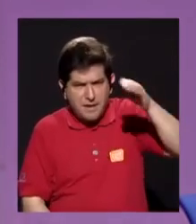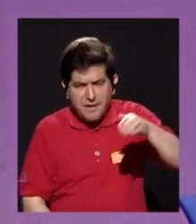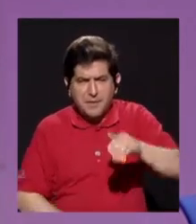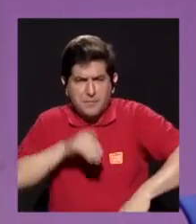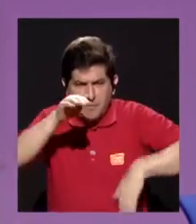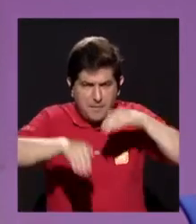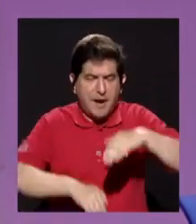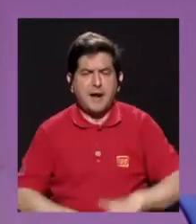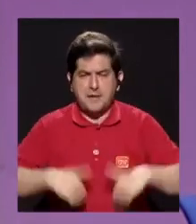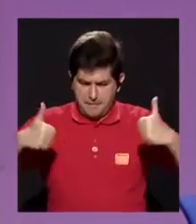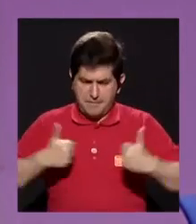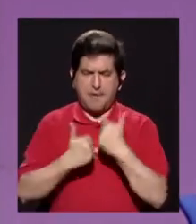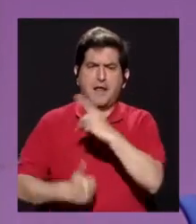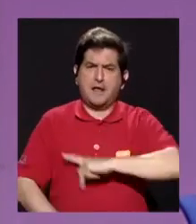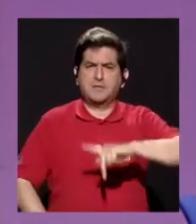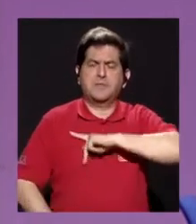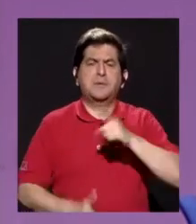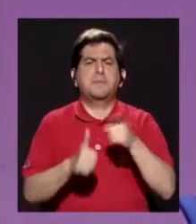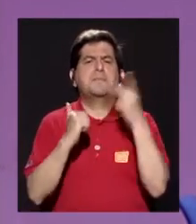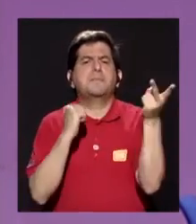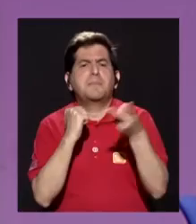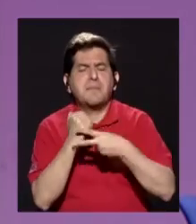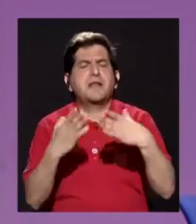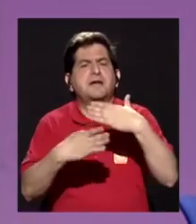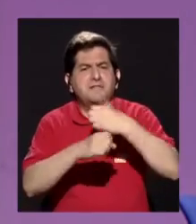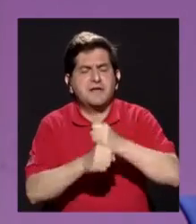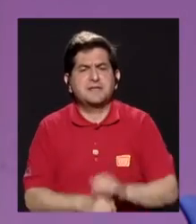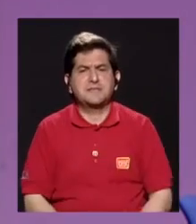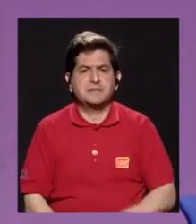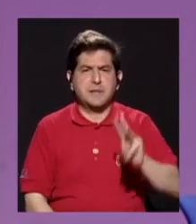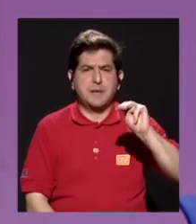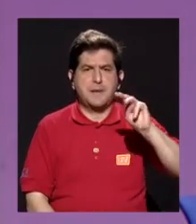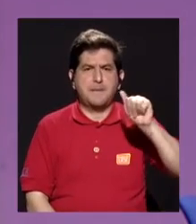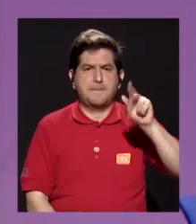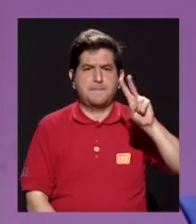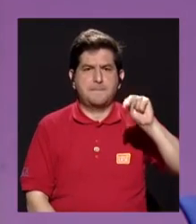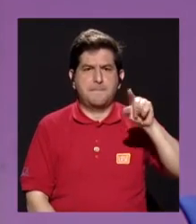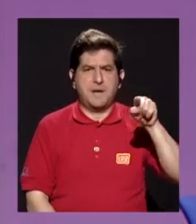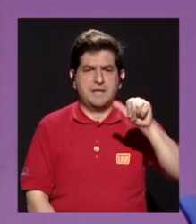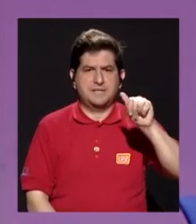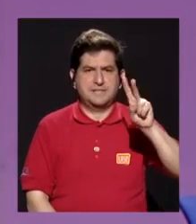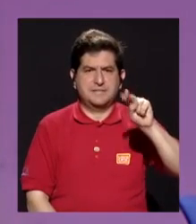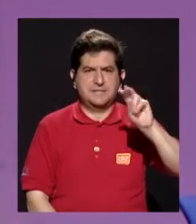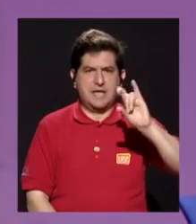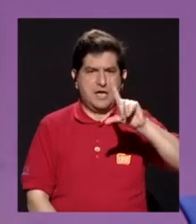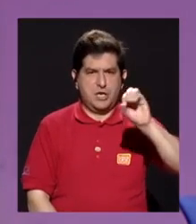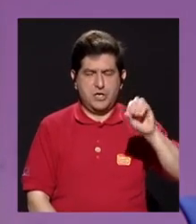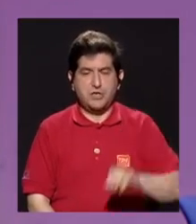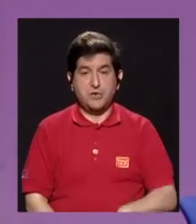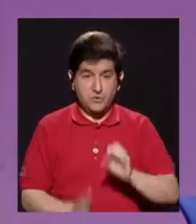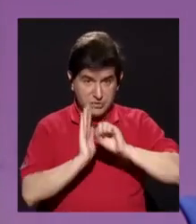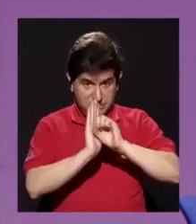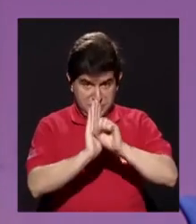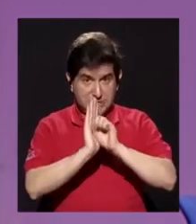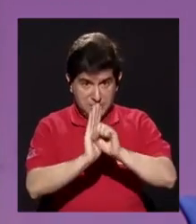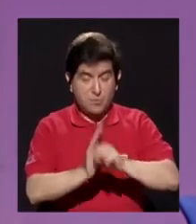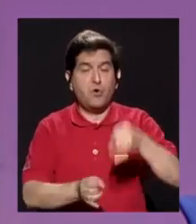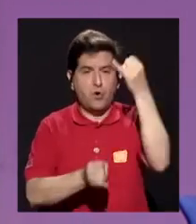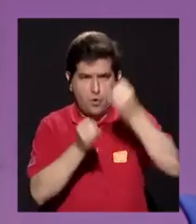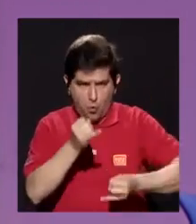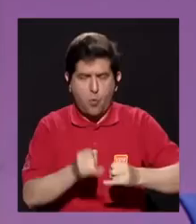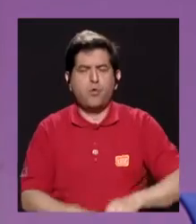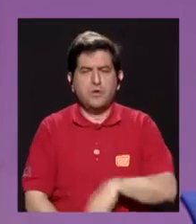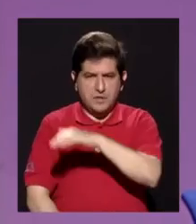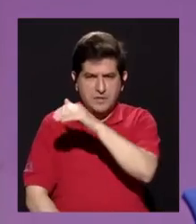personal. La primera aguas abiertas que hice fue en Manzanillo y me gustó mucho, fue muy simbólico para mí porque fue la última playa que yo